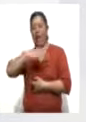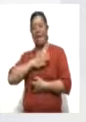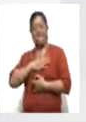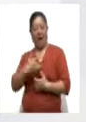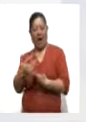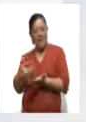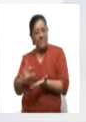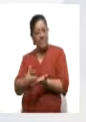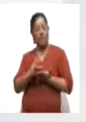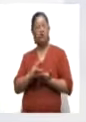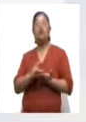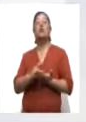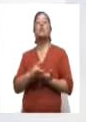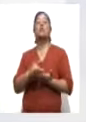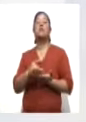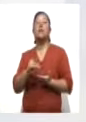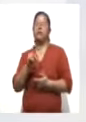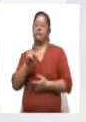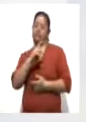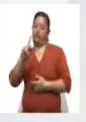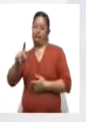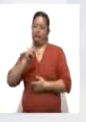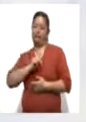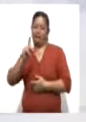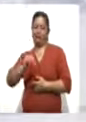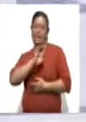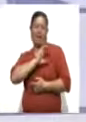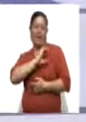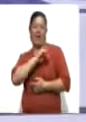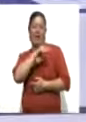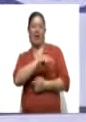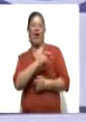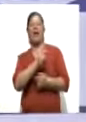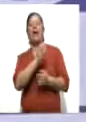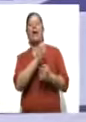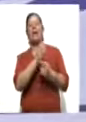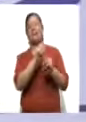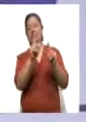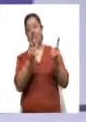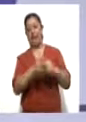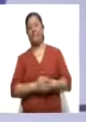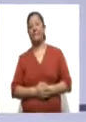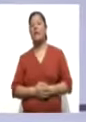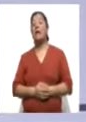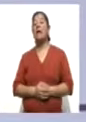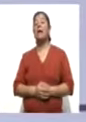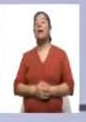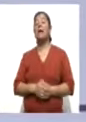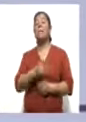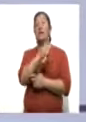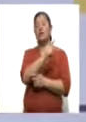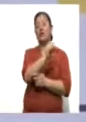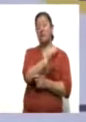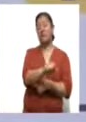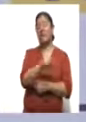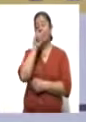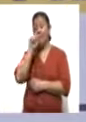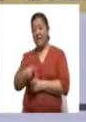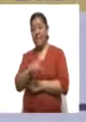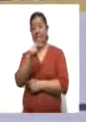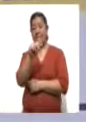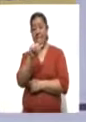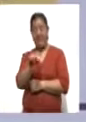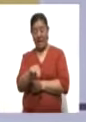respaldo y con quienes comparto el mismo amor por nuestro querido Tlaxcala. Además del Partido Socialista, las fuerzas políticas Acción